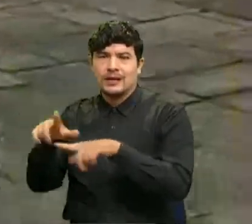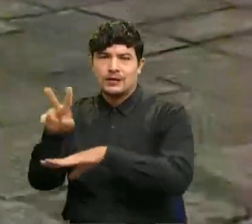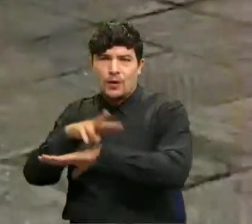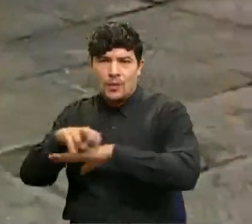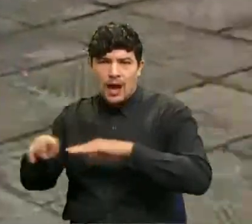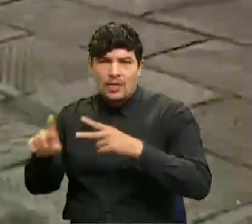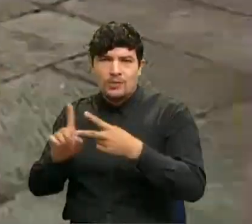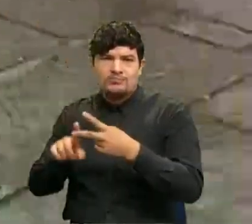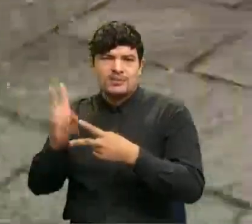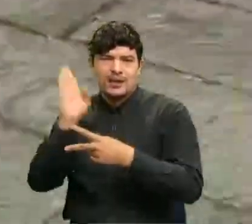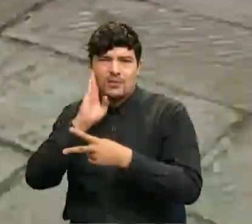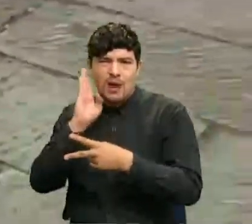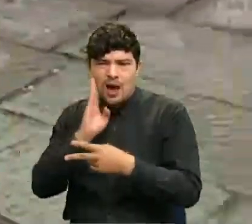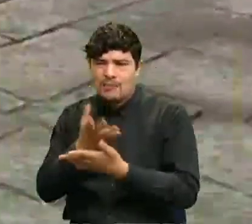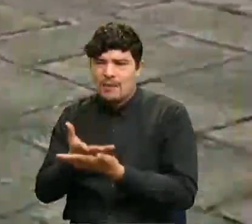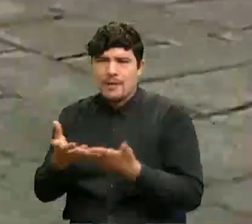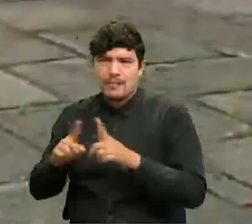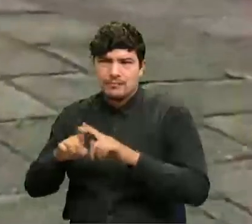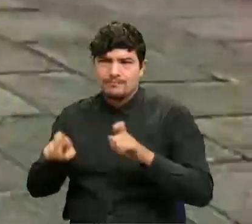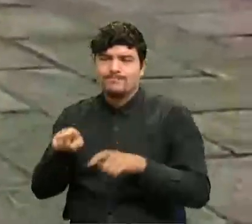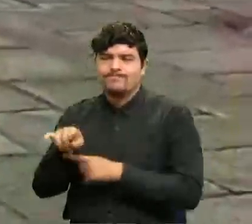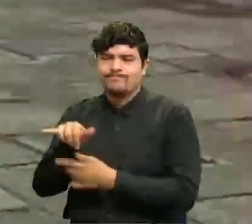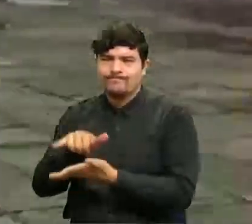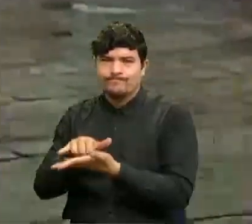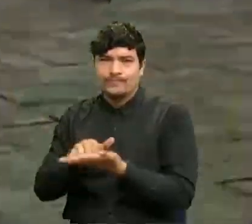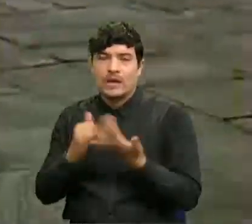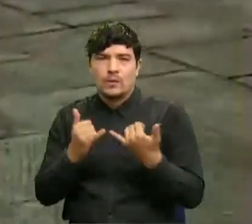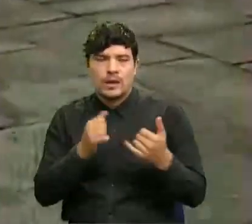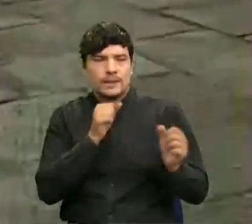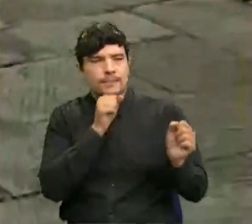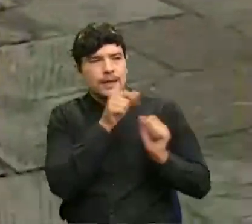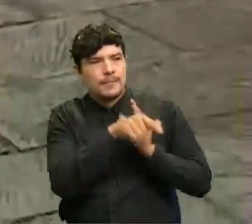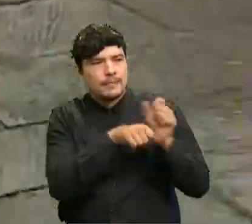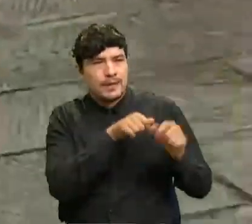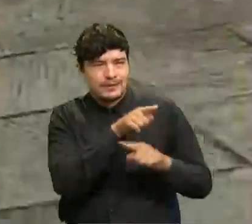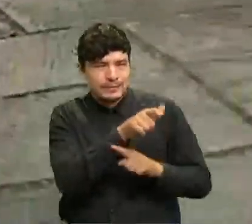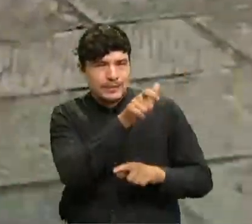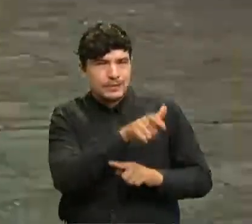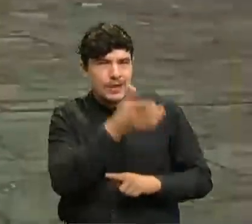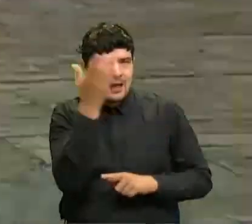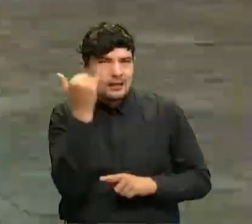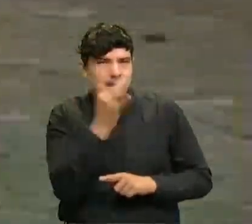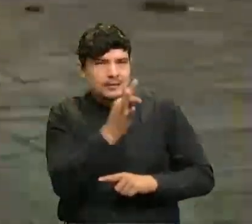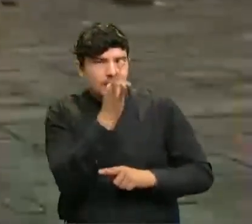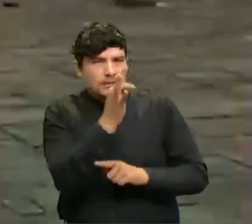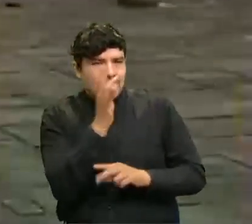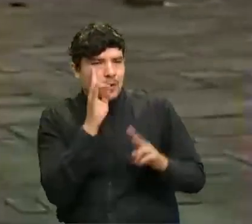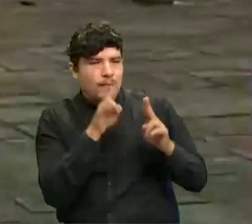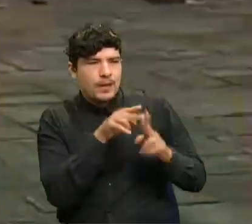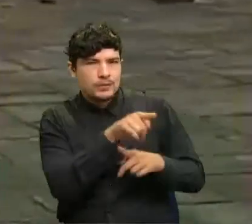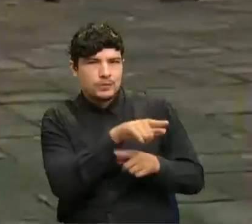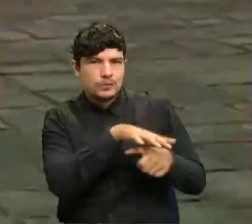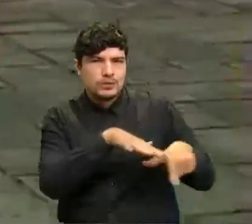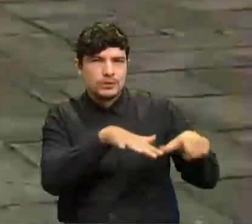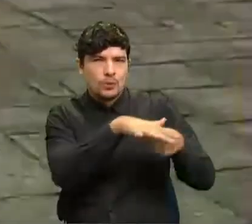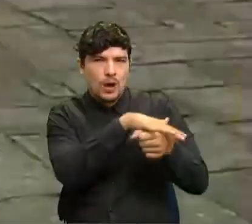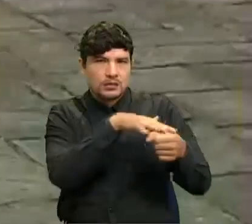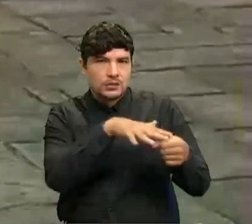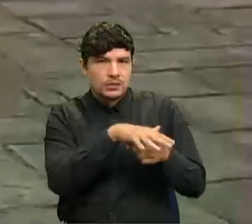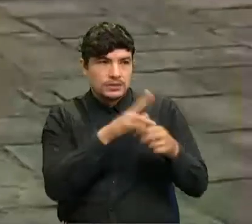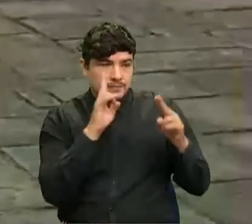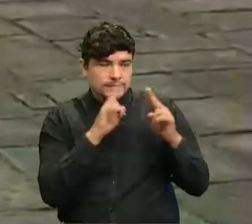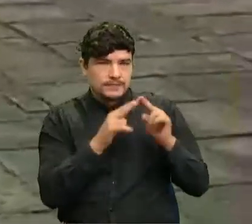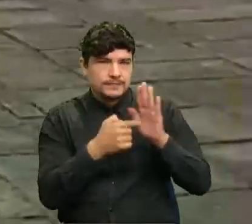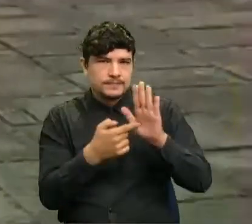el celular. Justamente me encuentro por acá con una persona que estaba en la zona presenciando estos momentos.